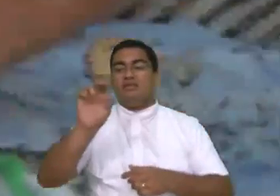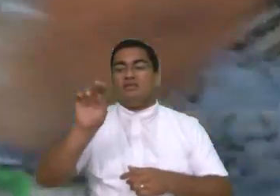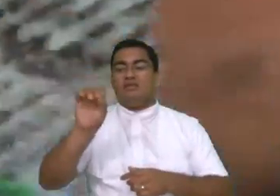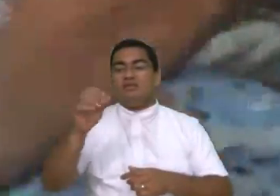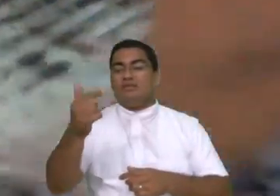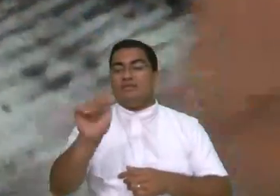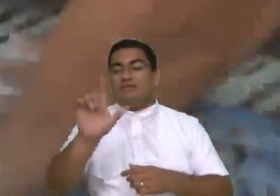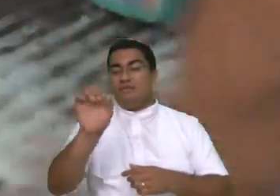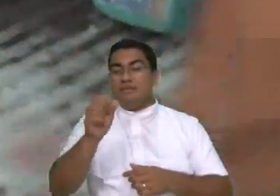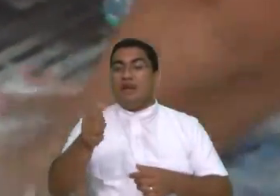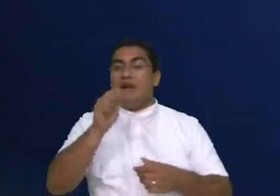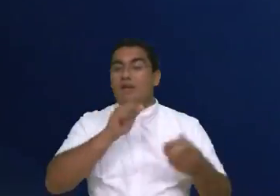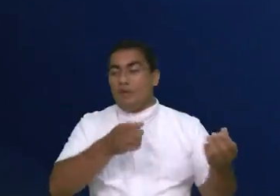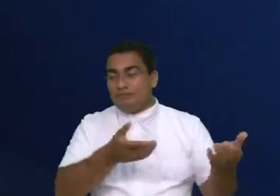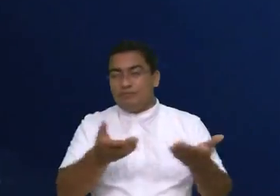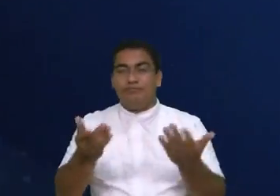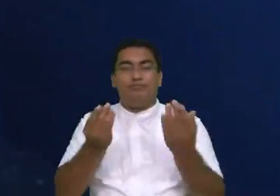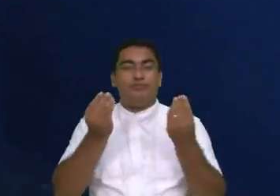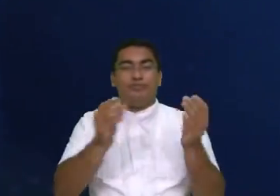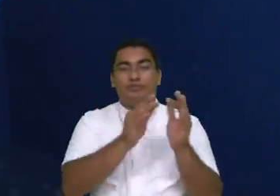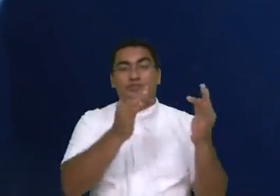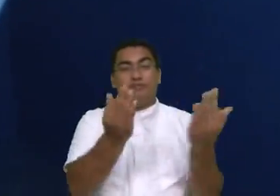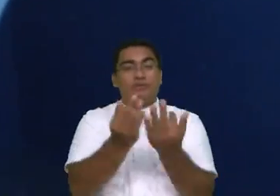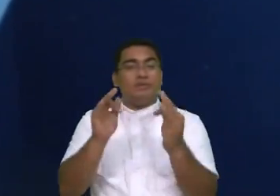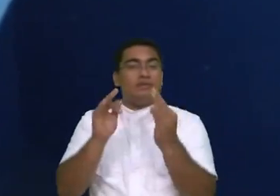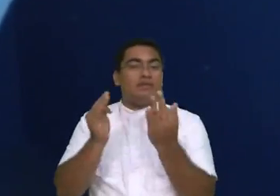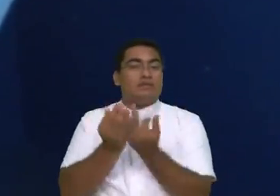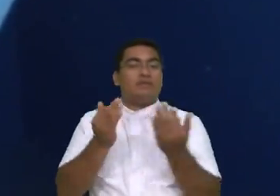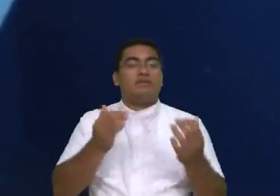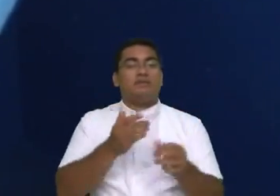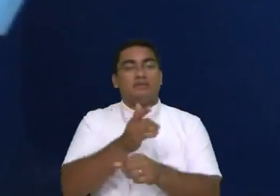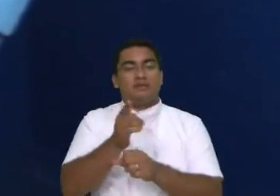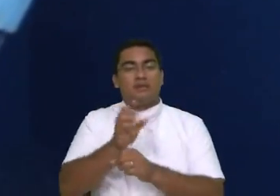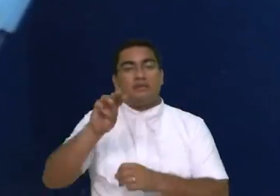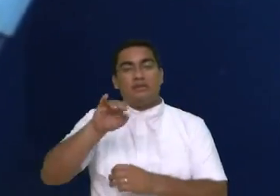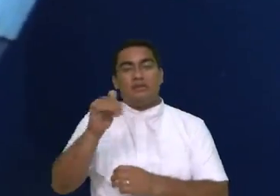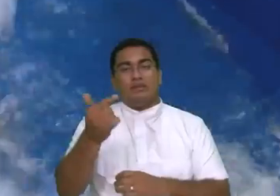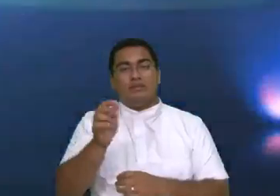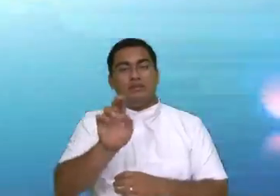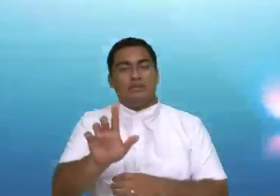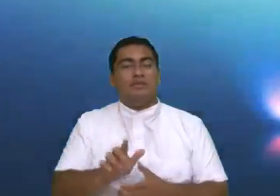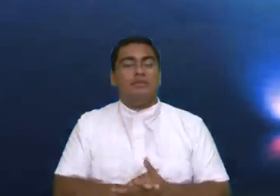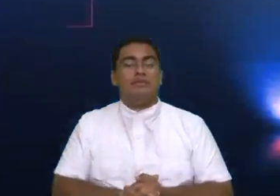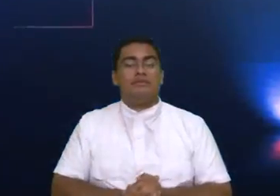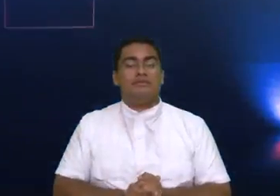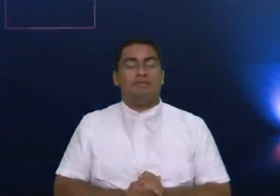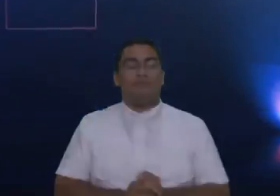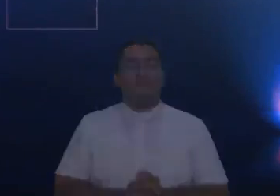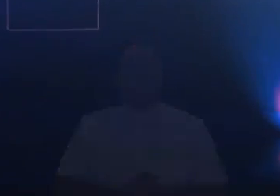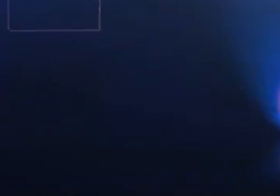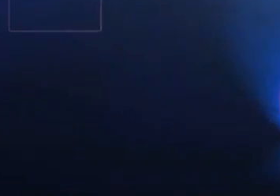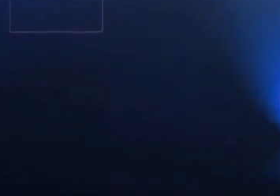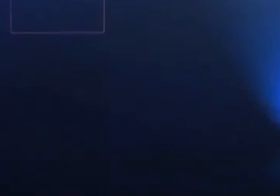ininterrumpidamente el agua a decenas de familias. Para el canal parlamentario, les informó Miguel Carranza Mena.